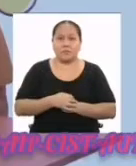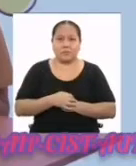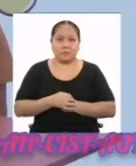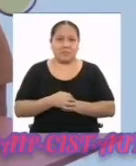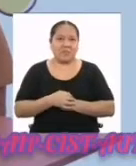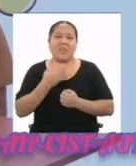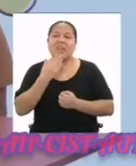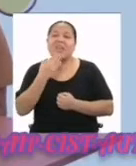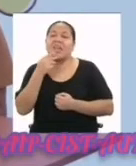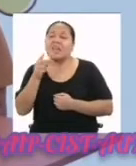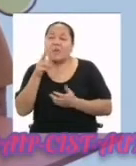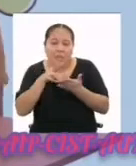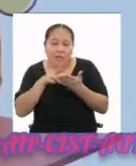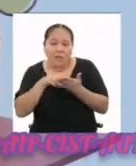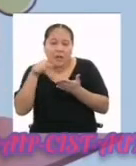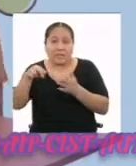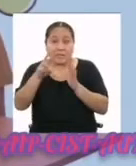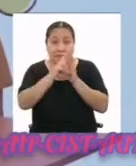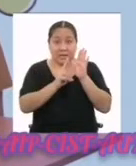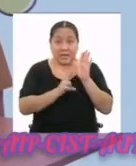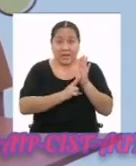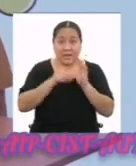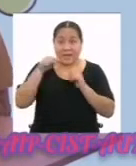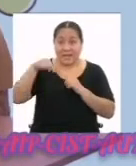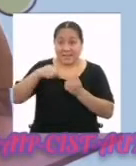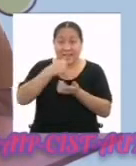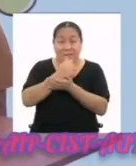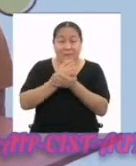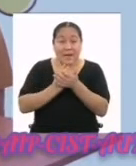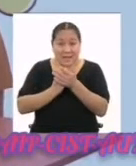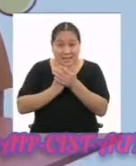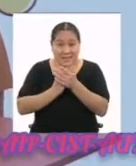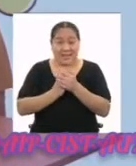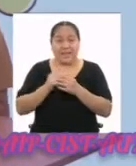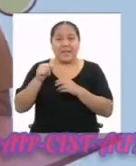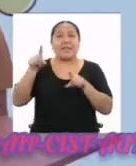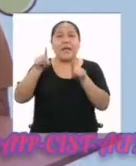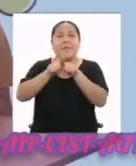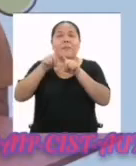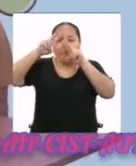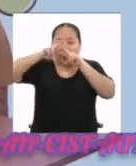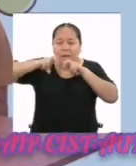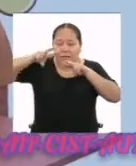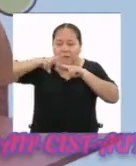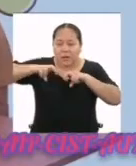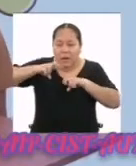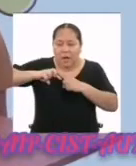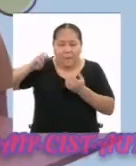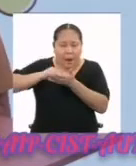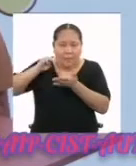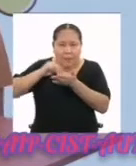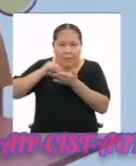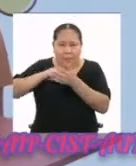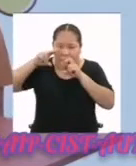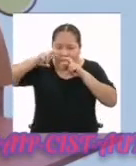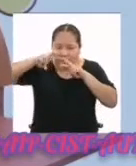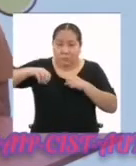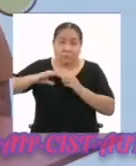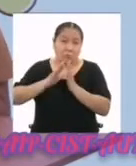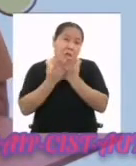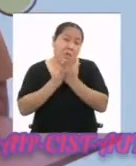¿Quiénes leerán mi reglamento? En esta parte inicial también debemos investigar lo más que podamos. Puede ser en